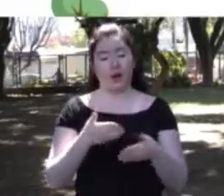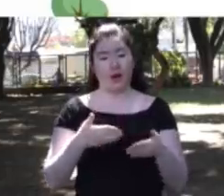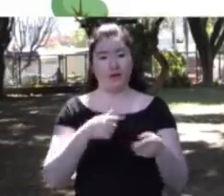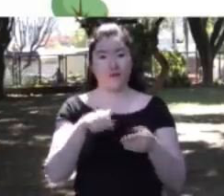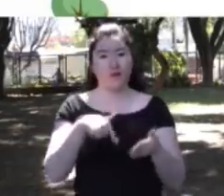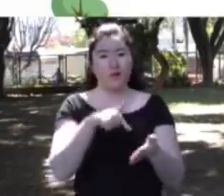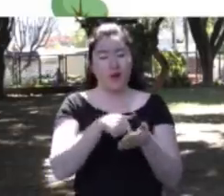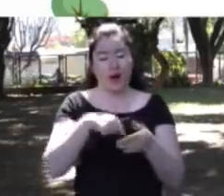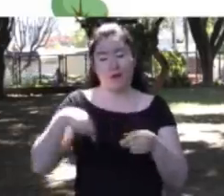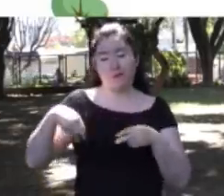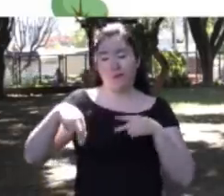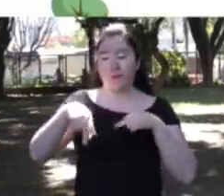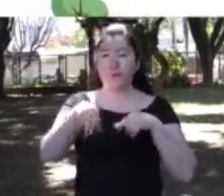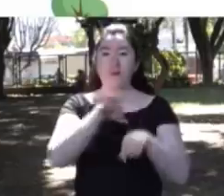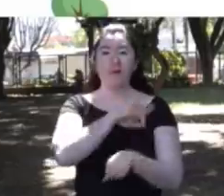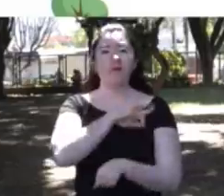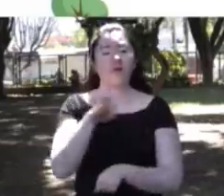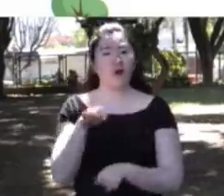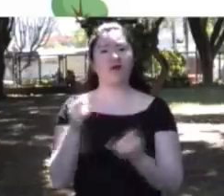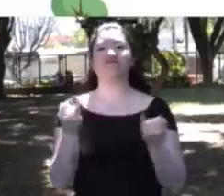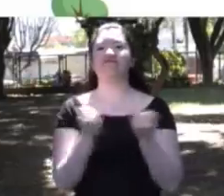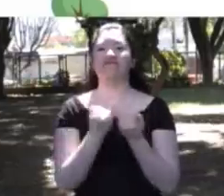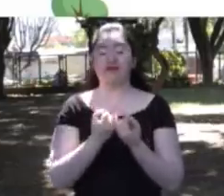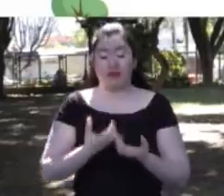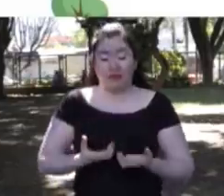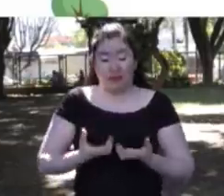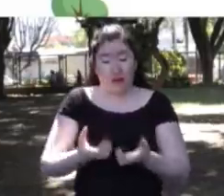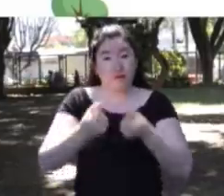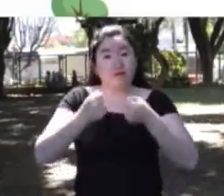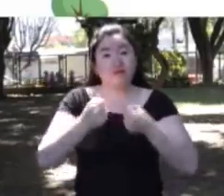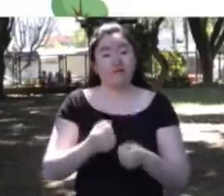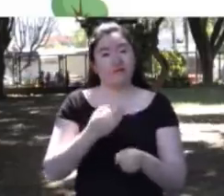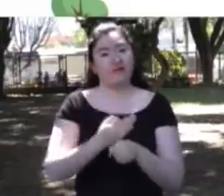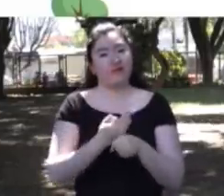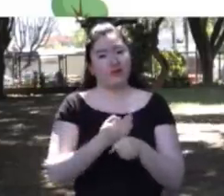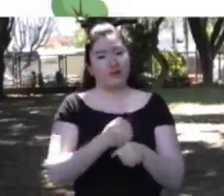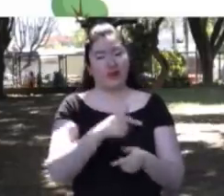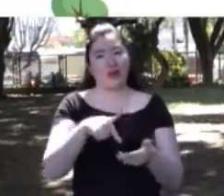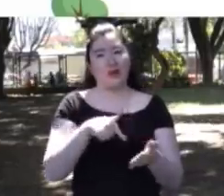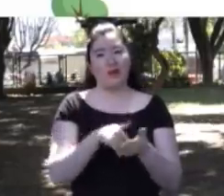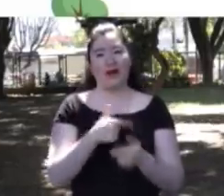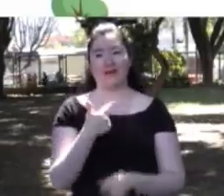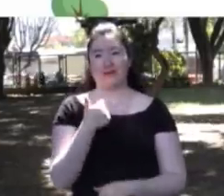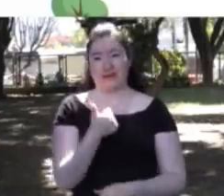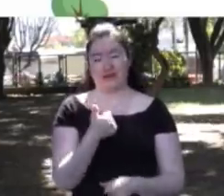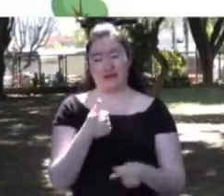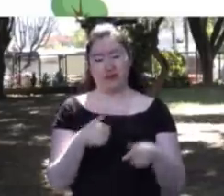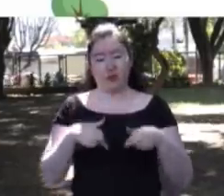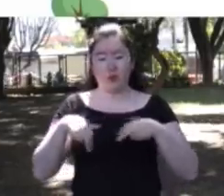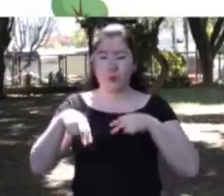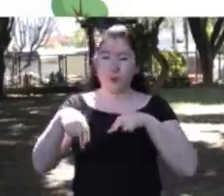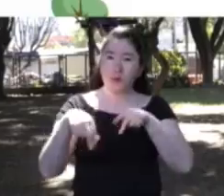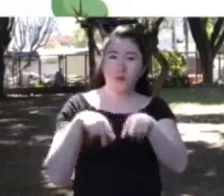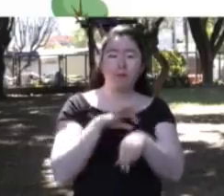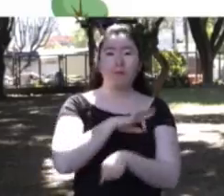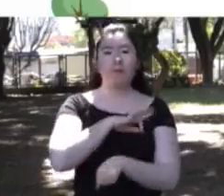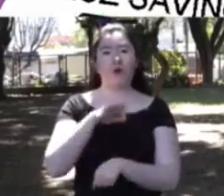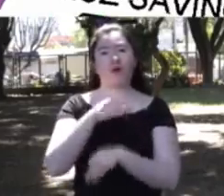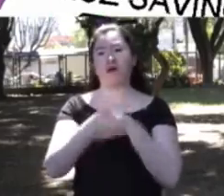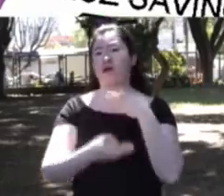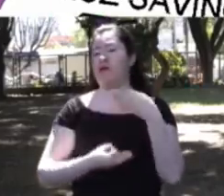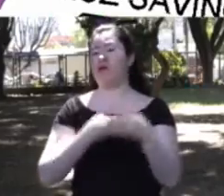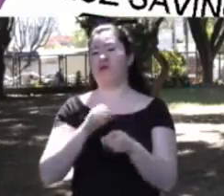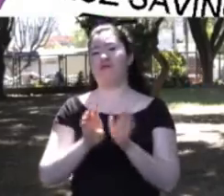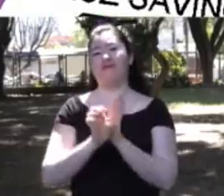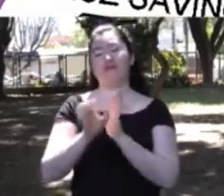seguros, tienen senderos seguros. En este caso hay 6 cruces seguros con todos los equipos que se requieren, como